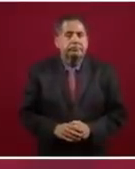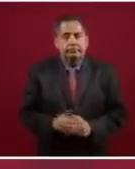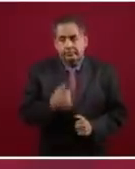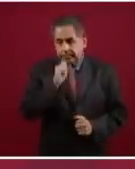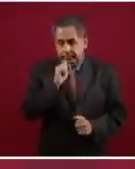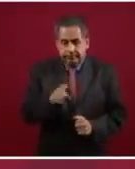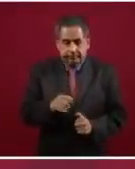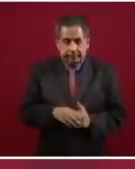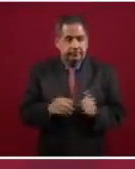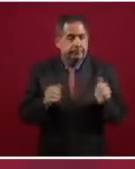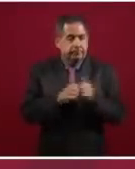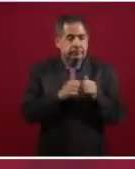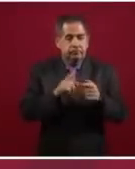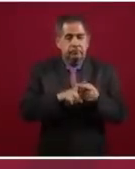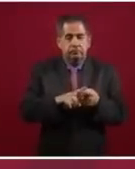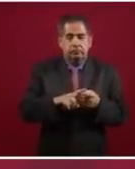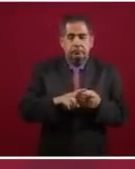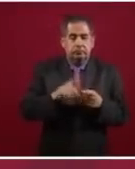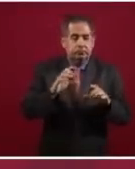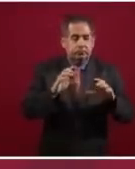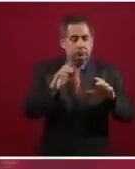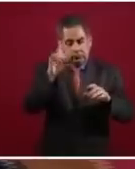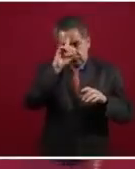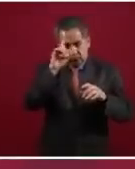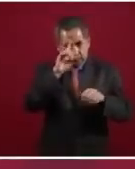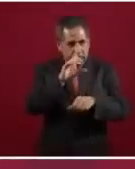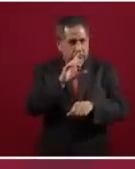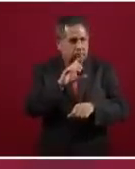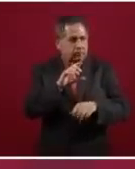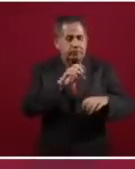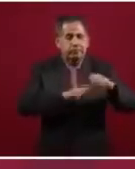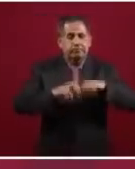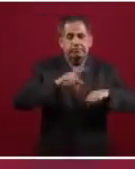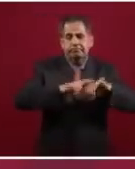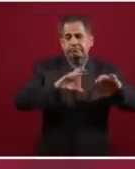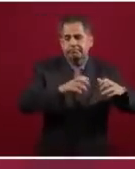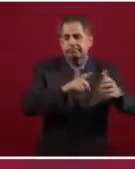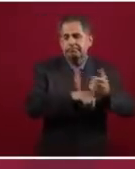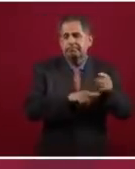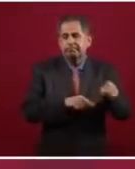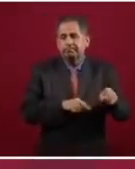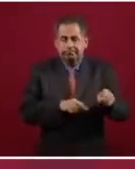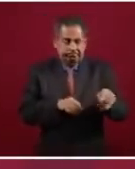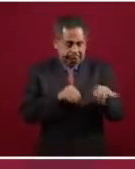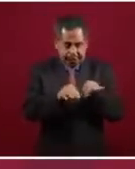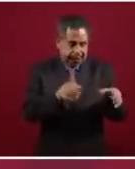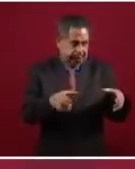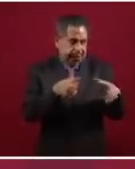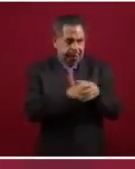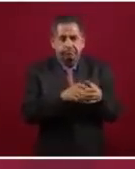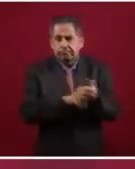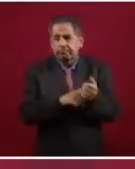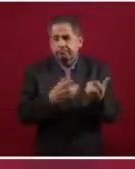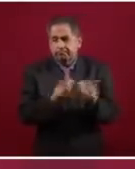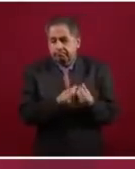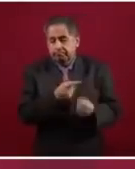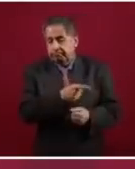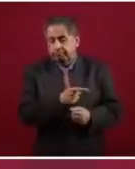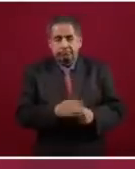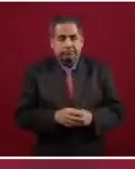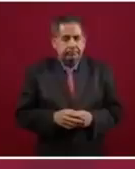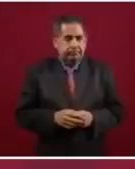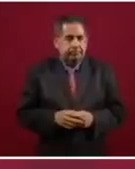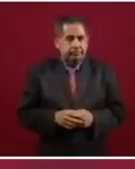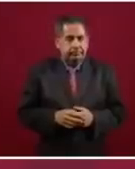y con el Consejo Coordinador Empresarial. Se está trabajando de manera coordinada.